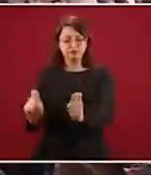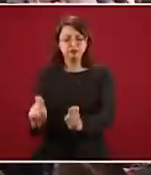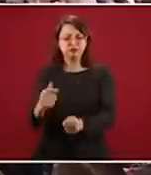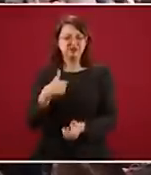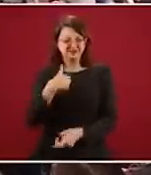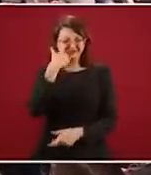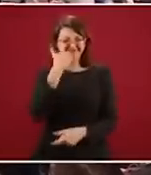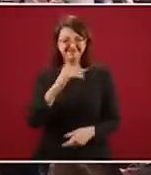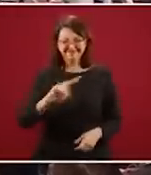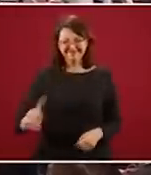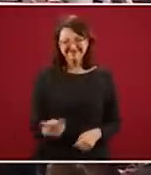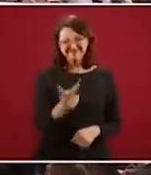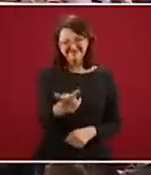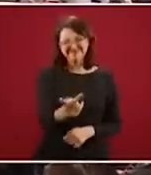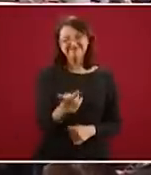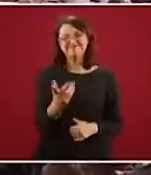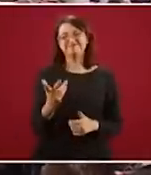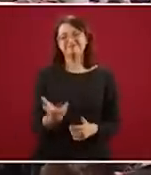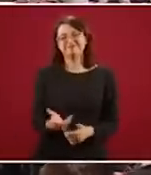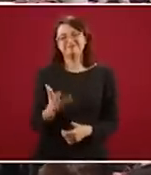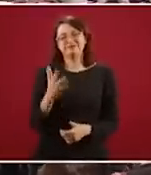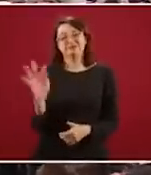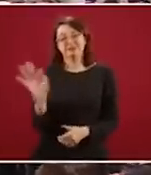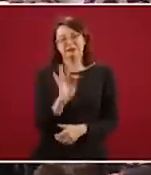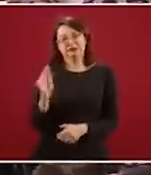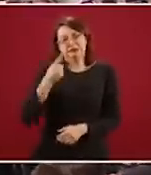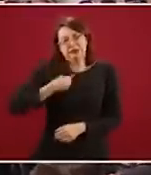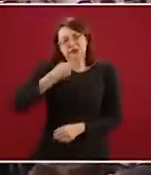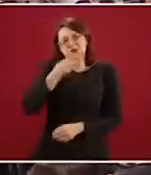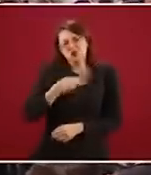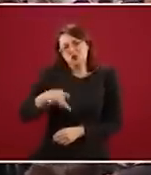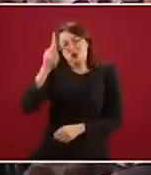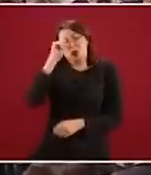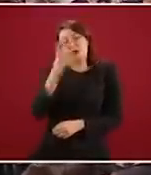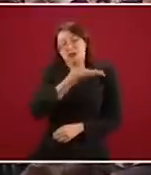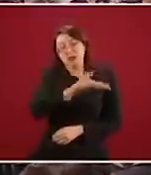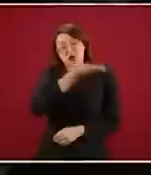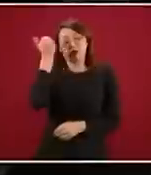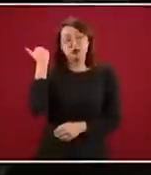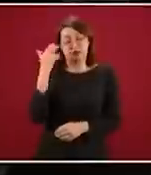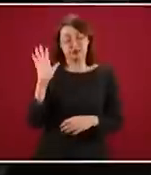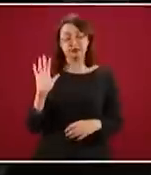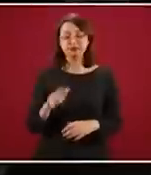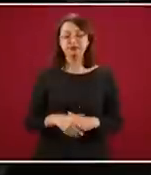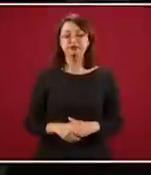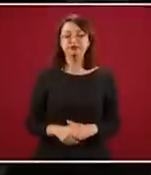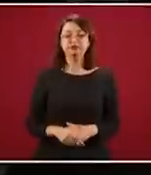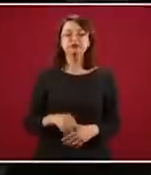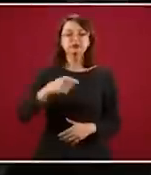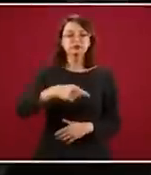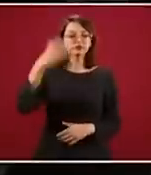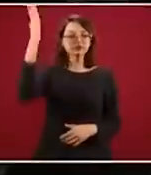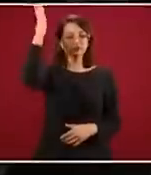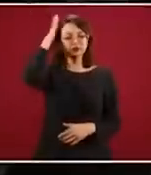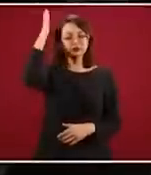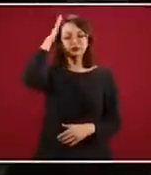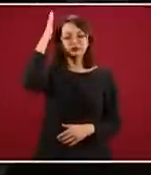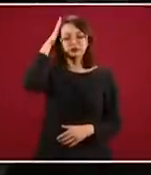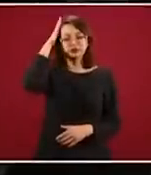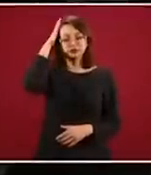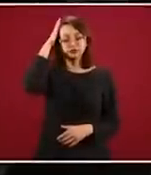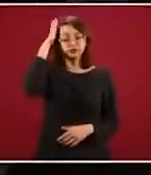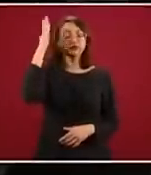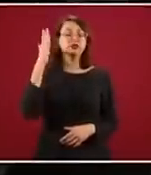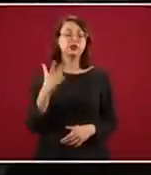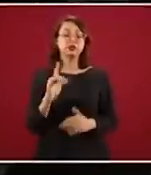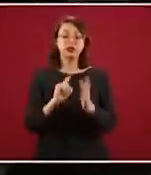pregunta que creo que cabe dentro de mi ignorancia también. Se supone que cuando un líder sindical viene con su plantilla y